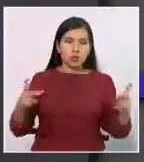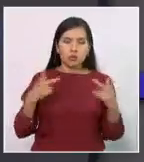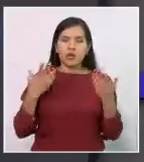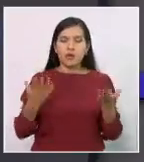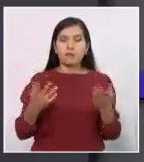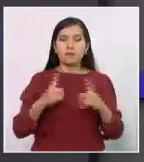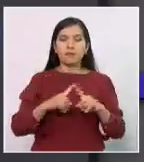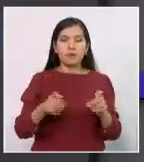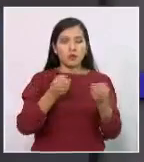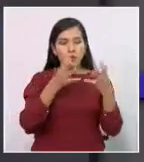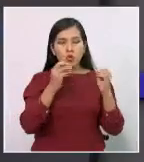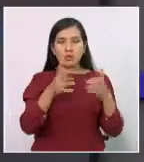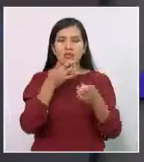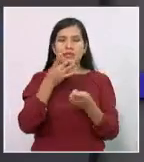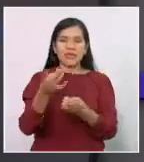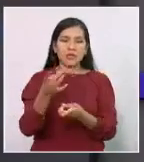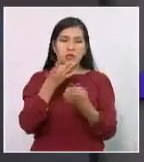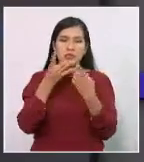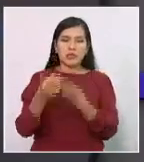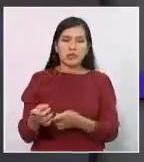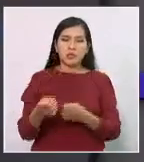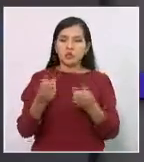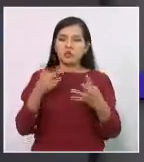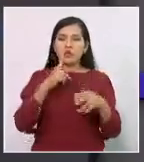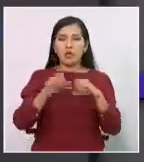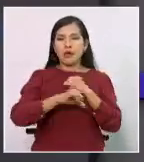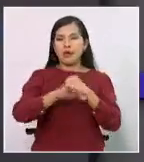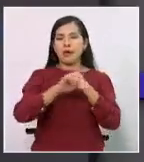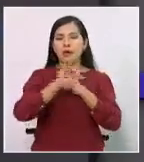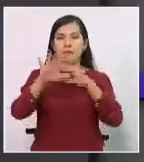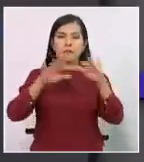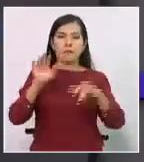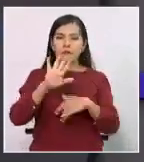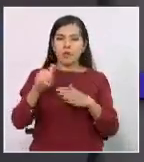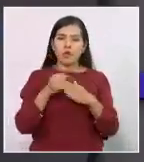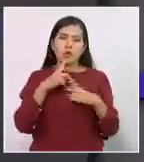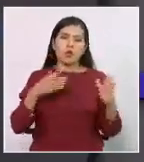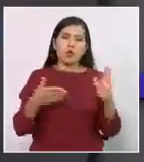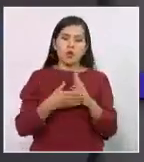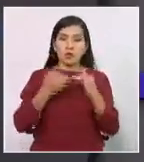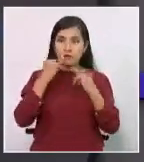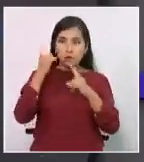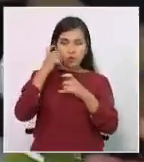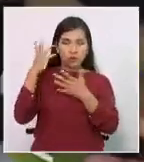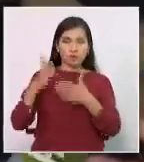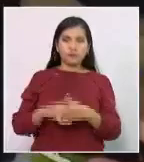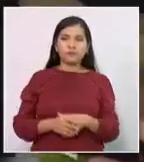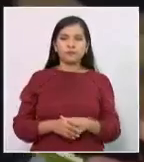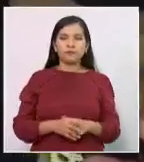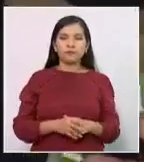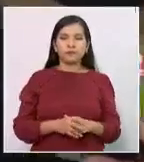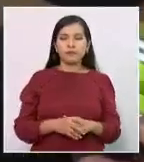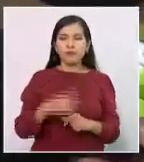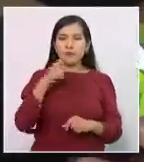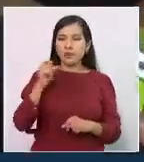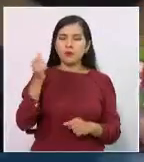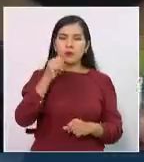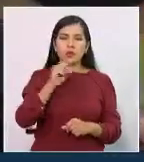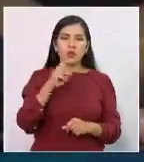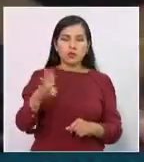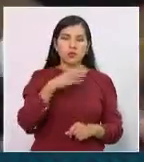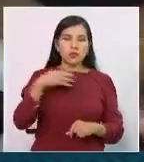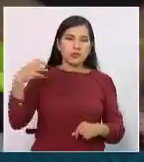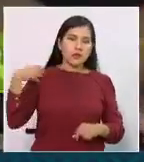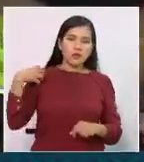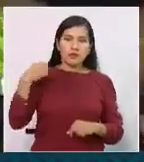graves denuncias de una suerte de campaña de desinformación. Escuchemos. La subjefa de bancada de